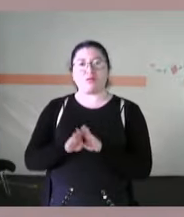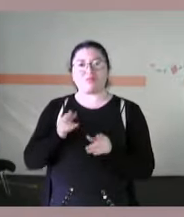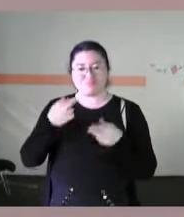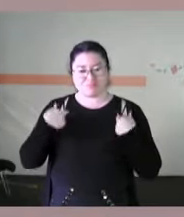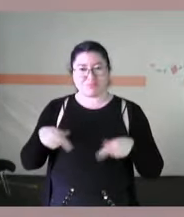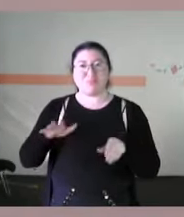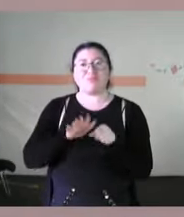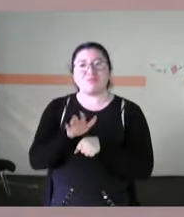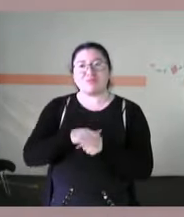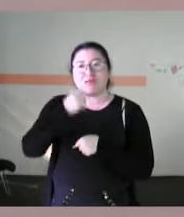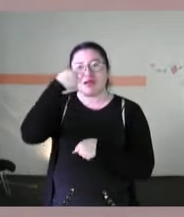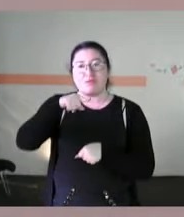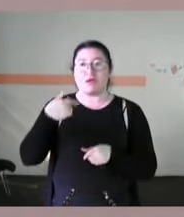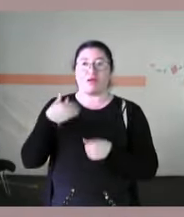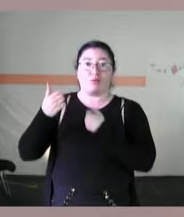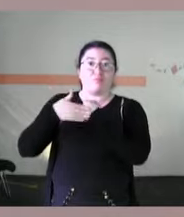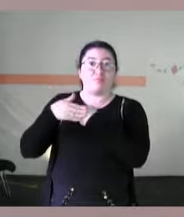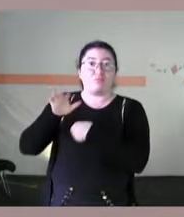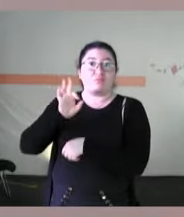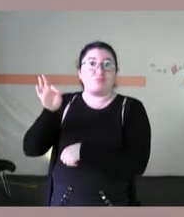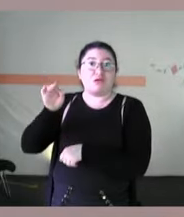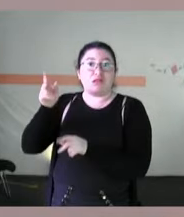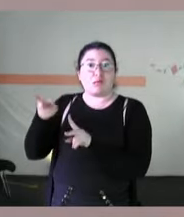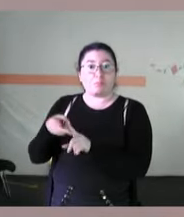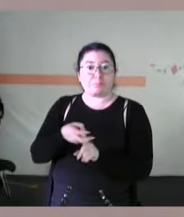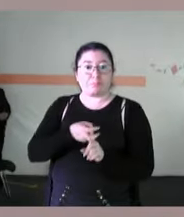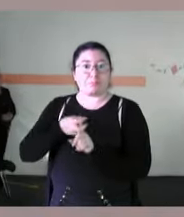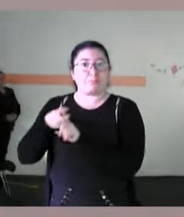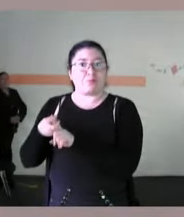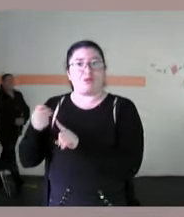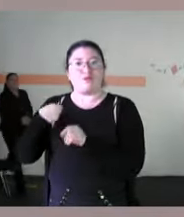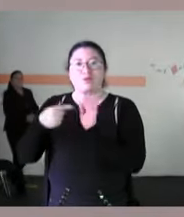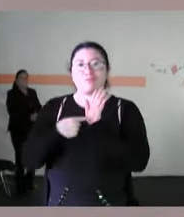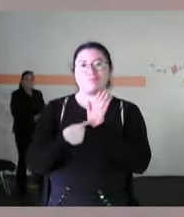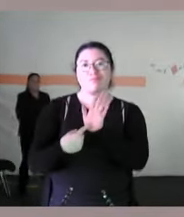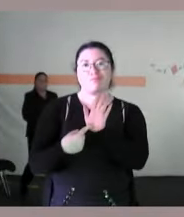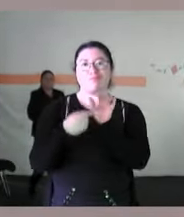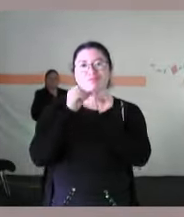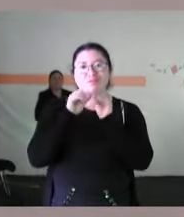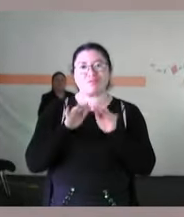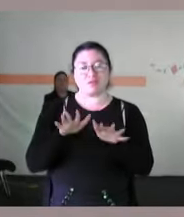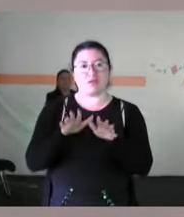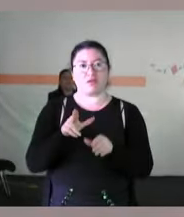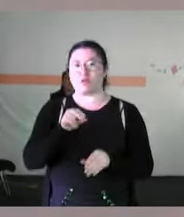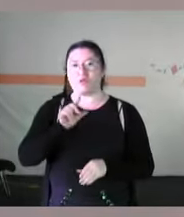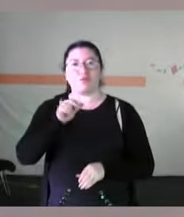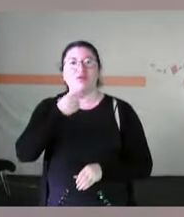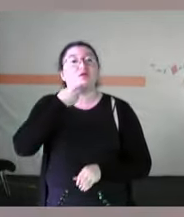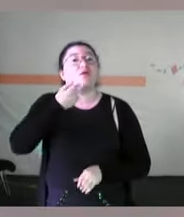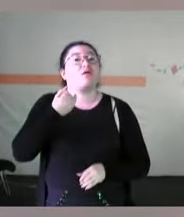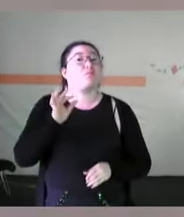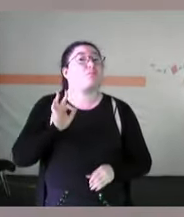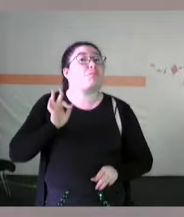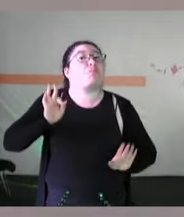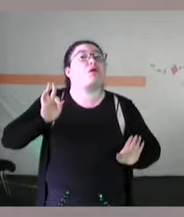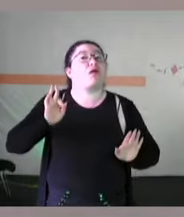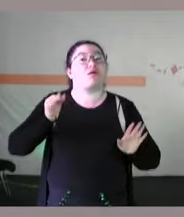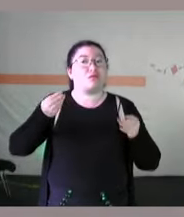para difundirla cuando desaparezca. No digo si desaparece, digo cuando